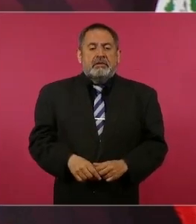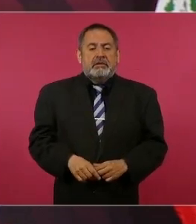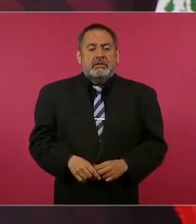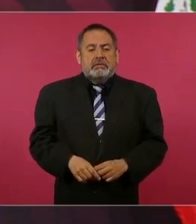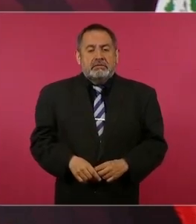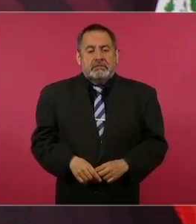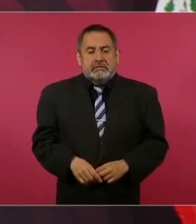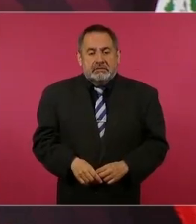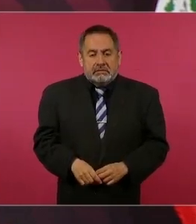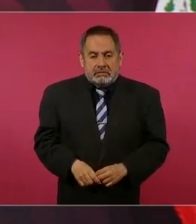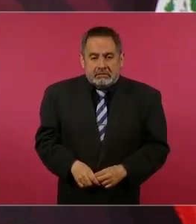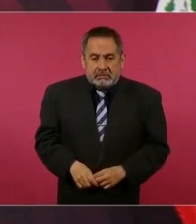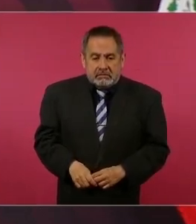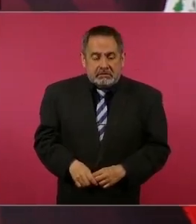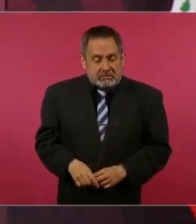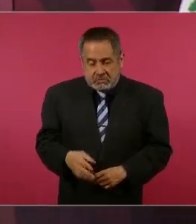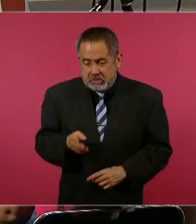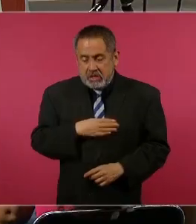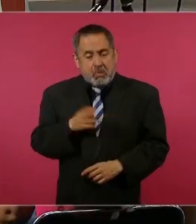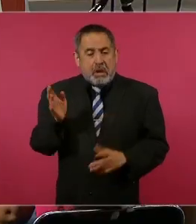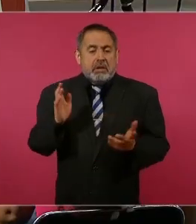Y qué bueno,